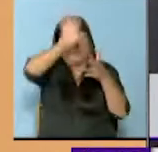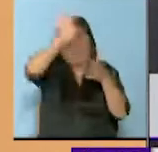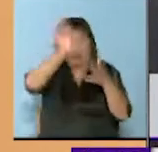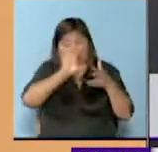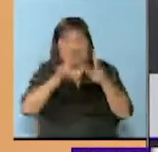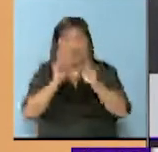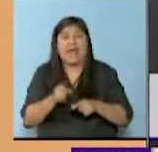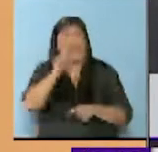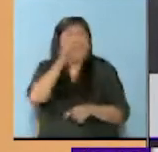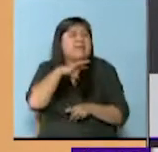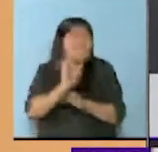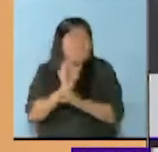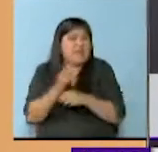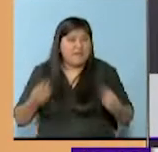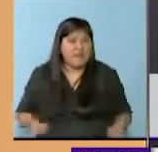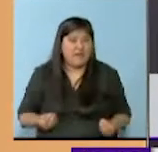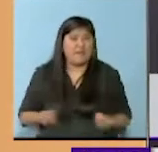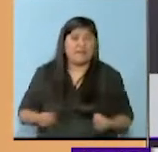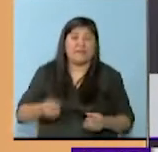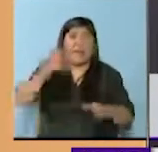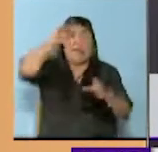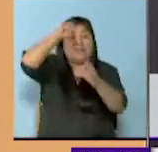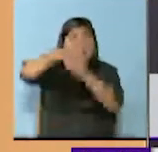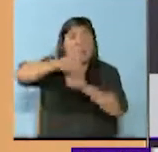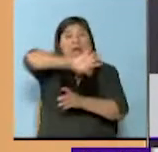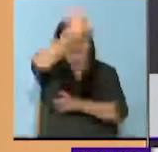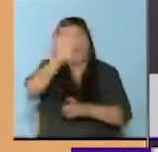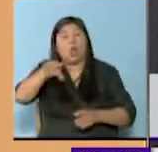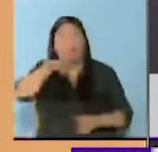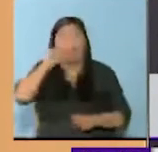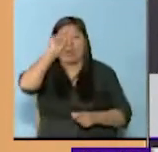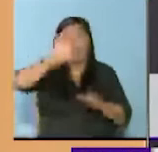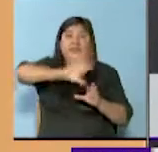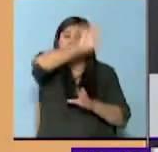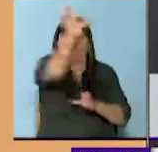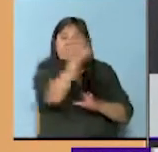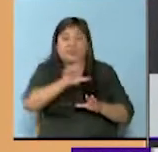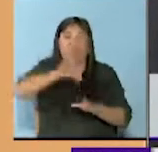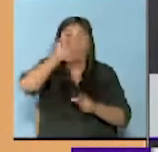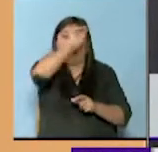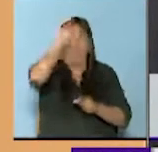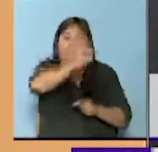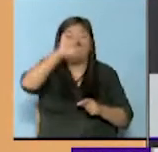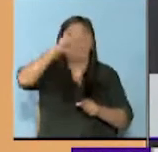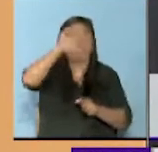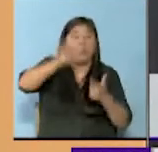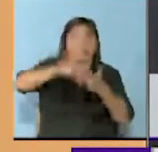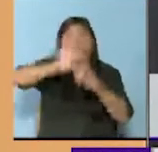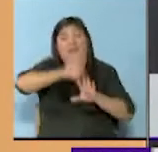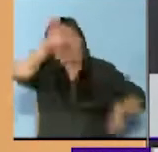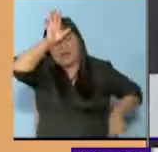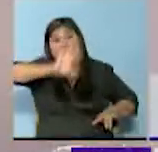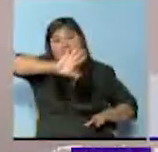provincia que los 5 departamentos que forman la Puna, más el departamento Humahuaca de la Quebrada,